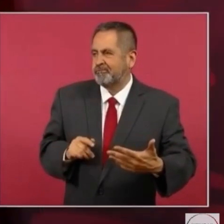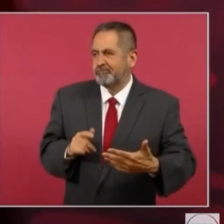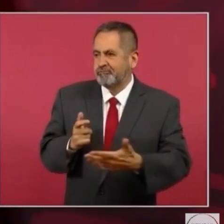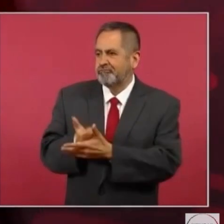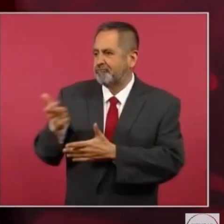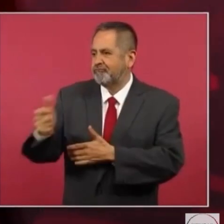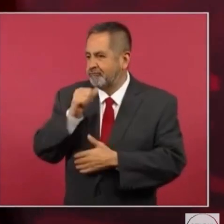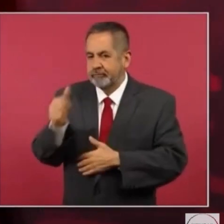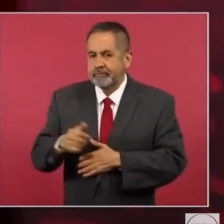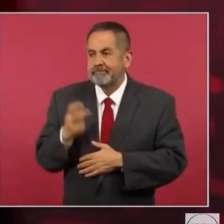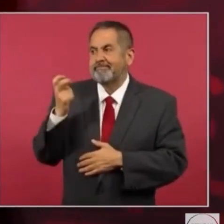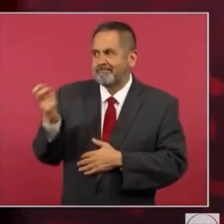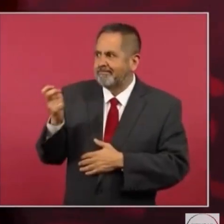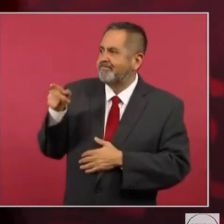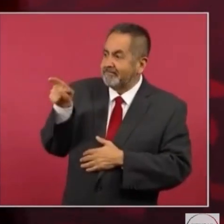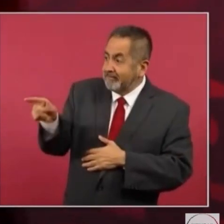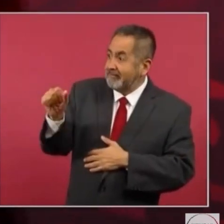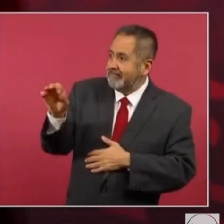Por eso es peligroso.